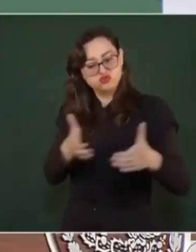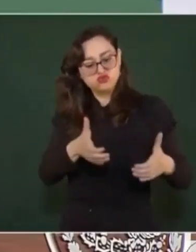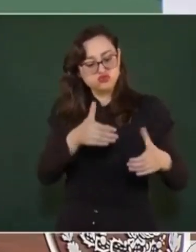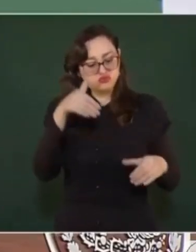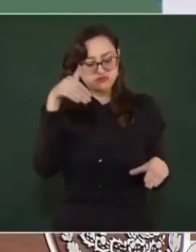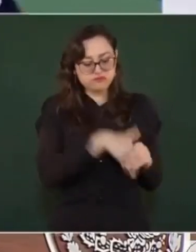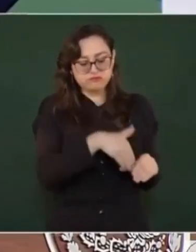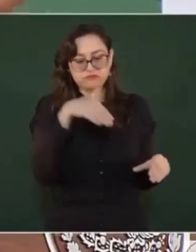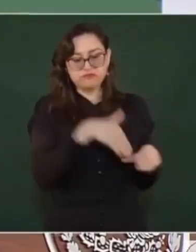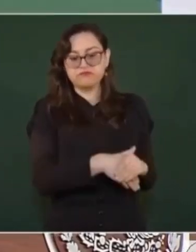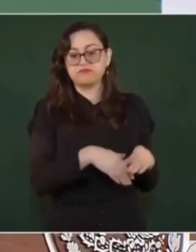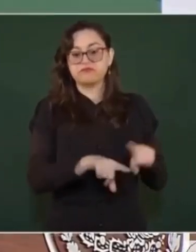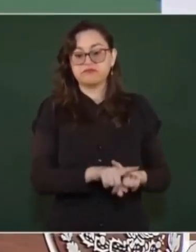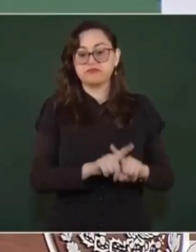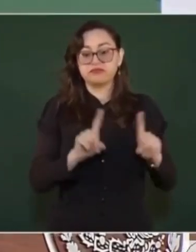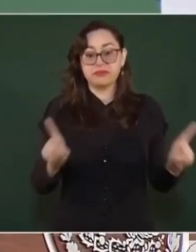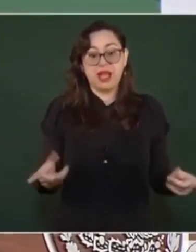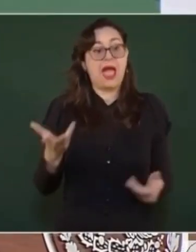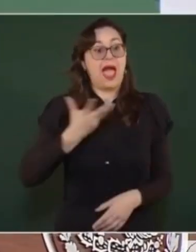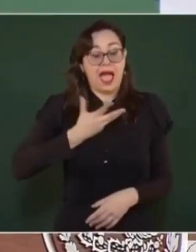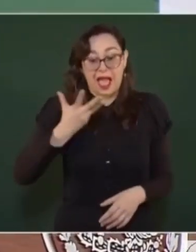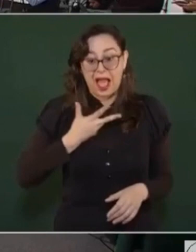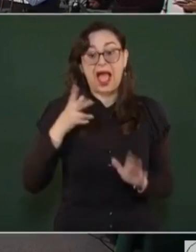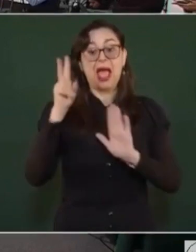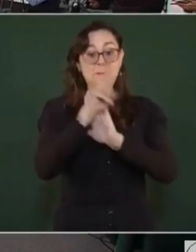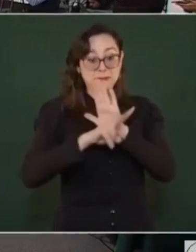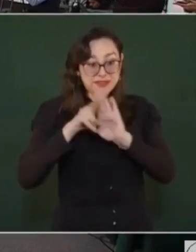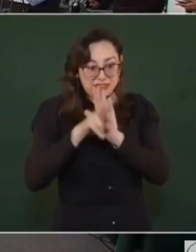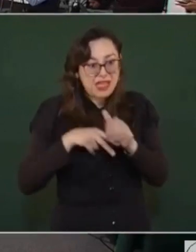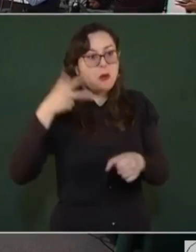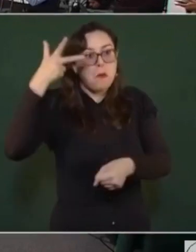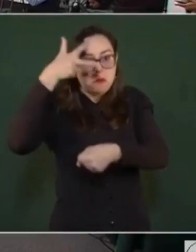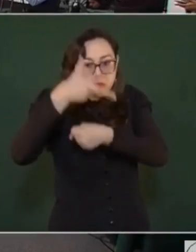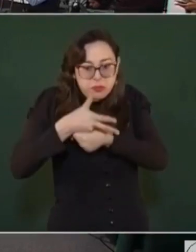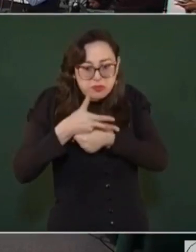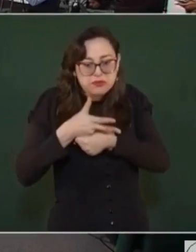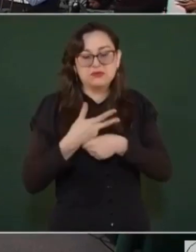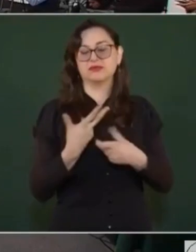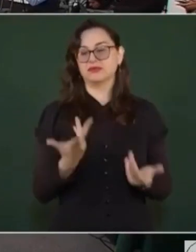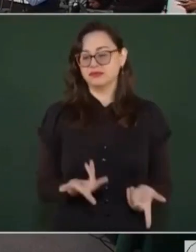Lo grabaron en una reunión, se publicó